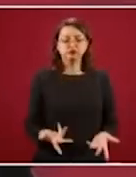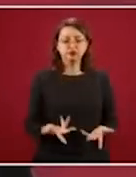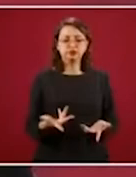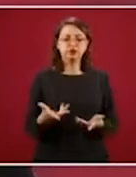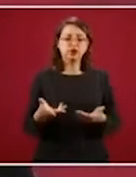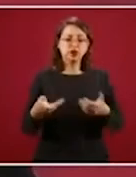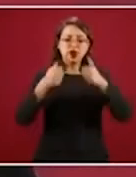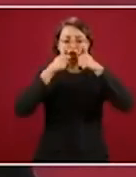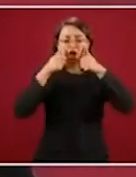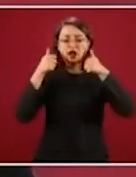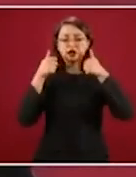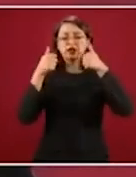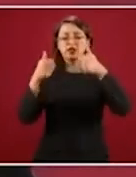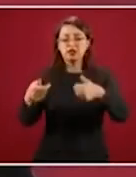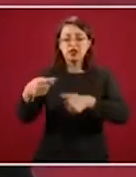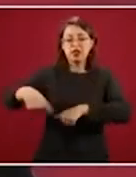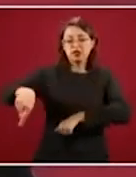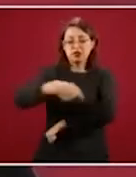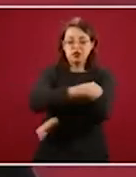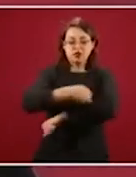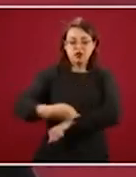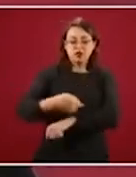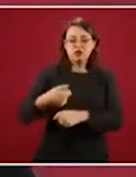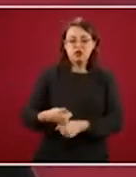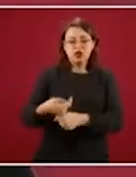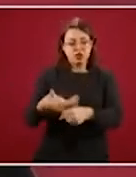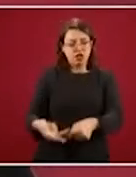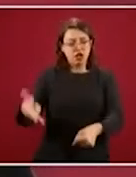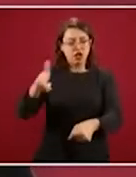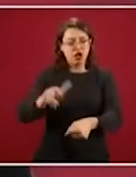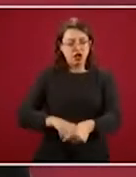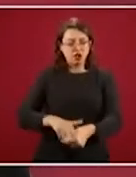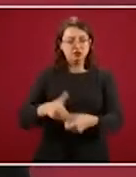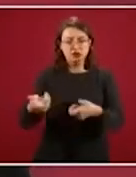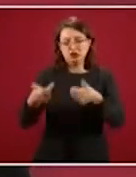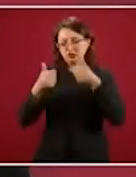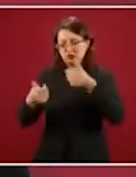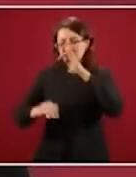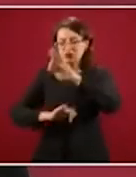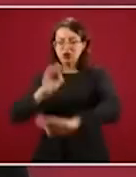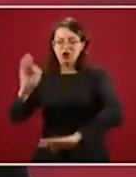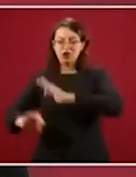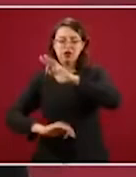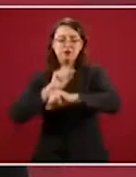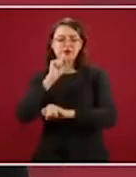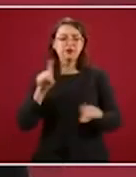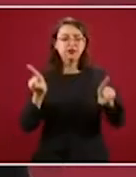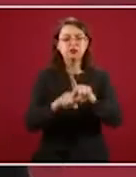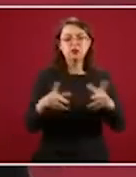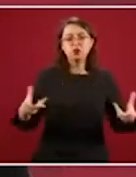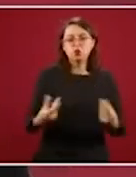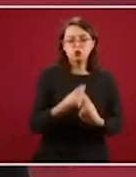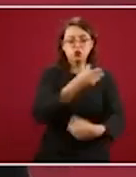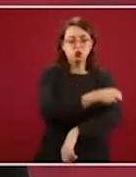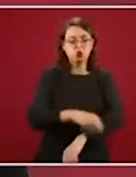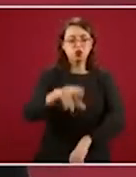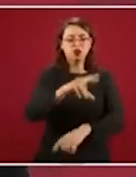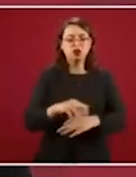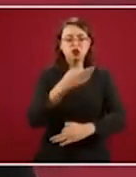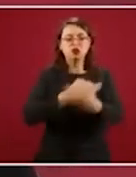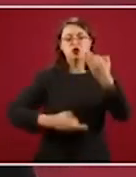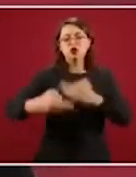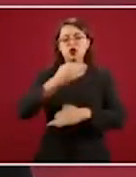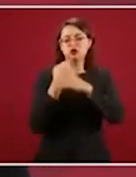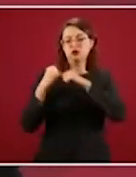en la atención a los familiares y por supuesto en coordinación con todas las fuerzas